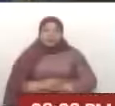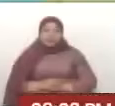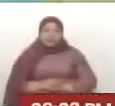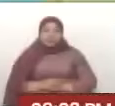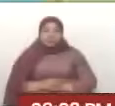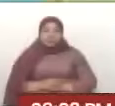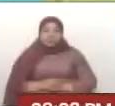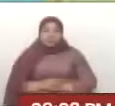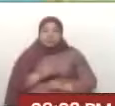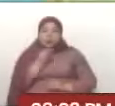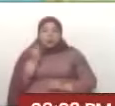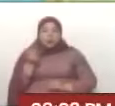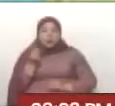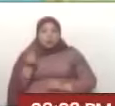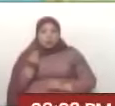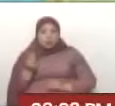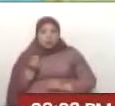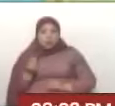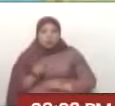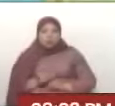para la juventud,